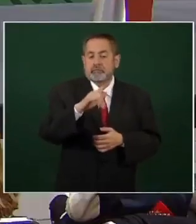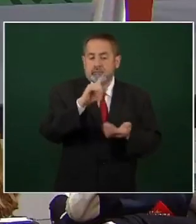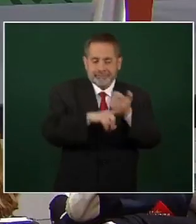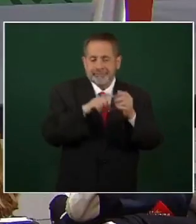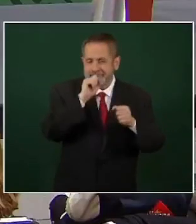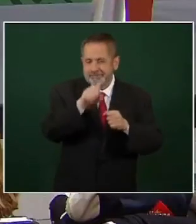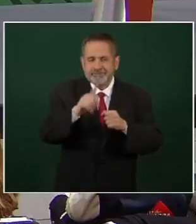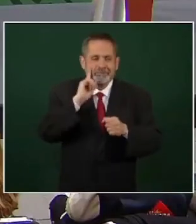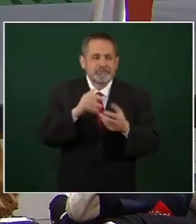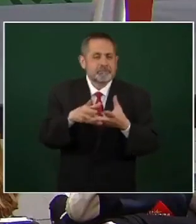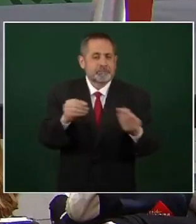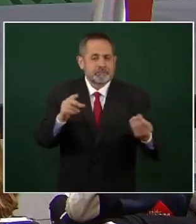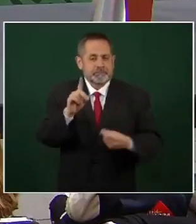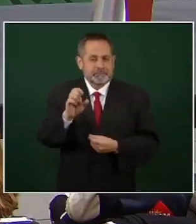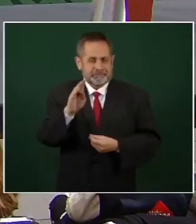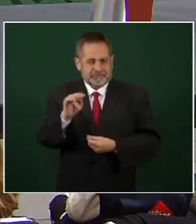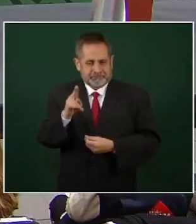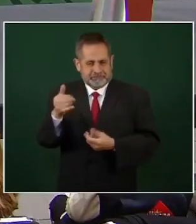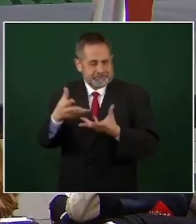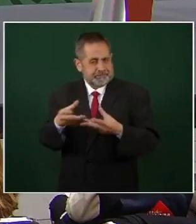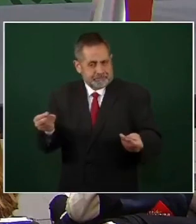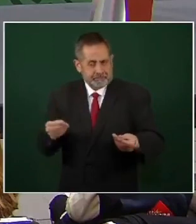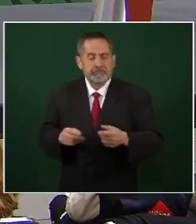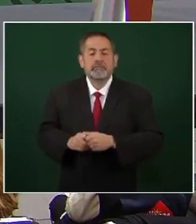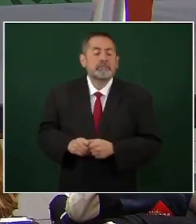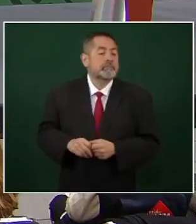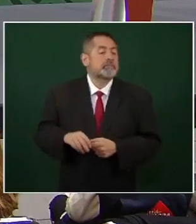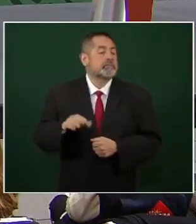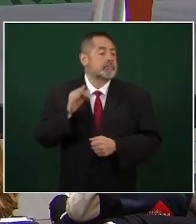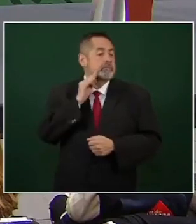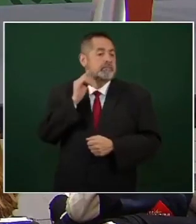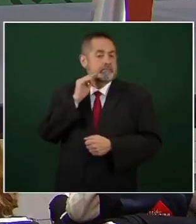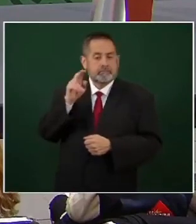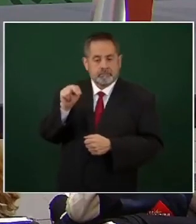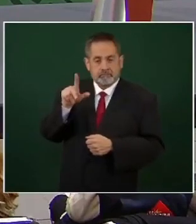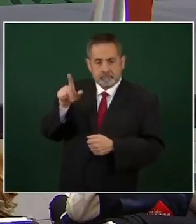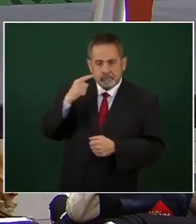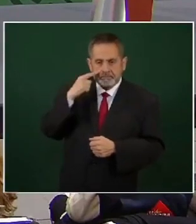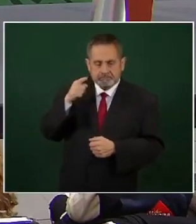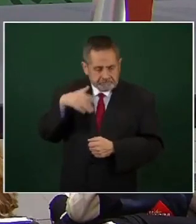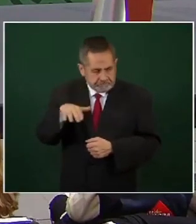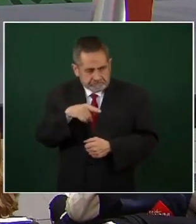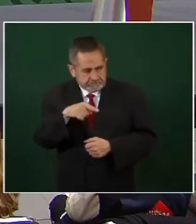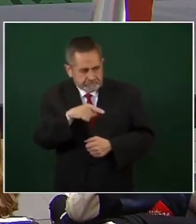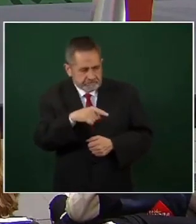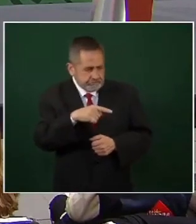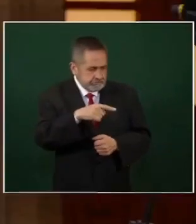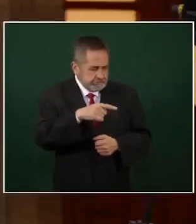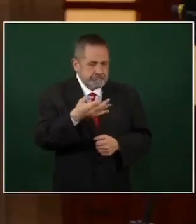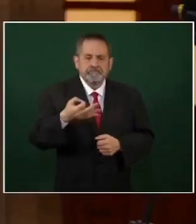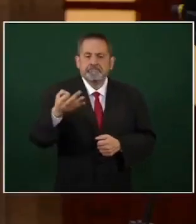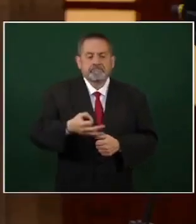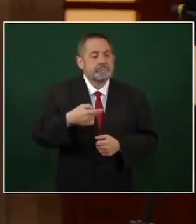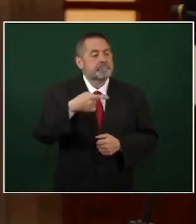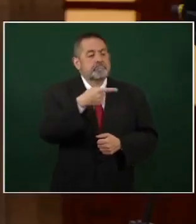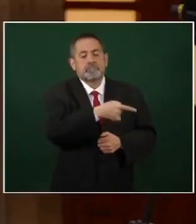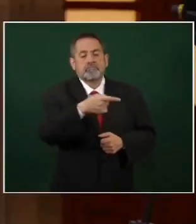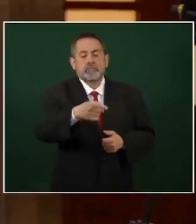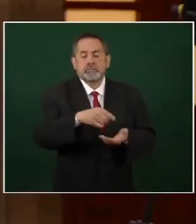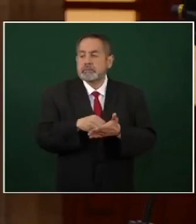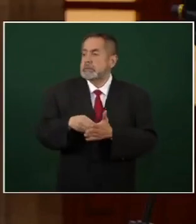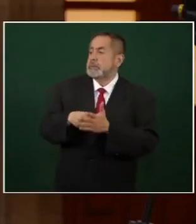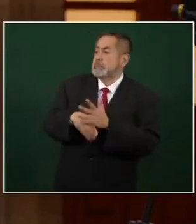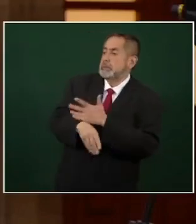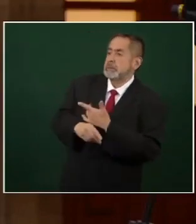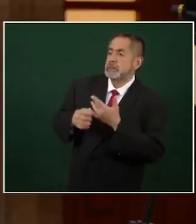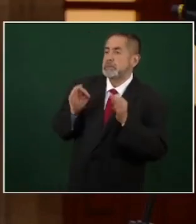desaparición de Devani. La Fiscalía General de Justicia del Estado de Nuevo León les comprobó que habían ocultado